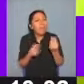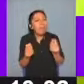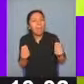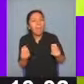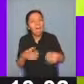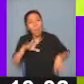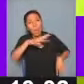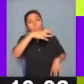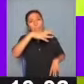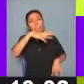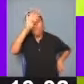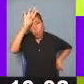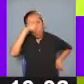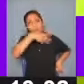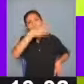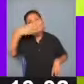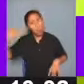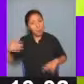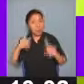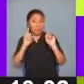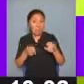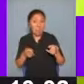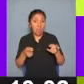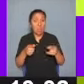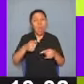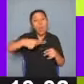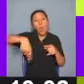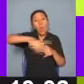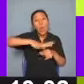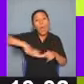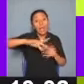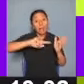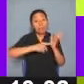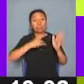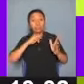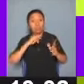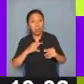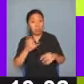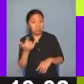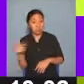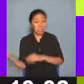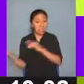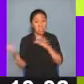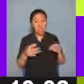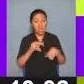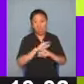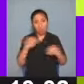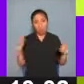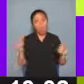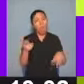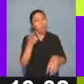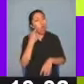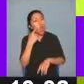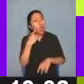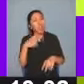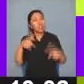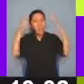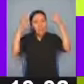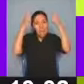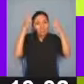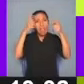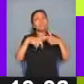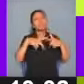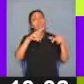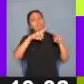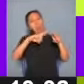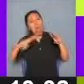eh alrededor de la ciudad capital porque bueno Vienen muy informados a veces y te dicen saben de termas de Reyes saben de lagunas